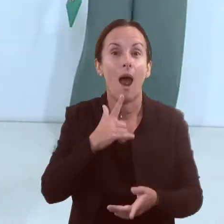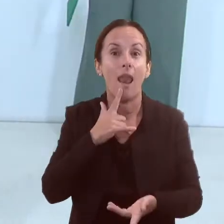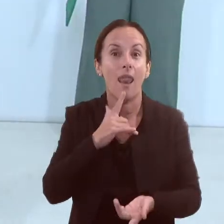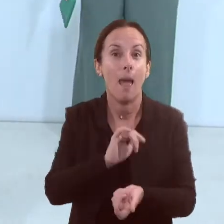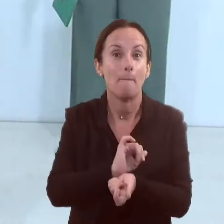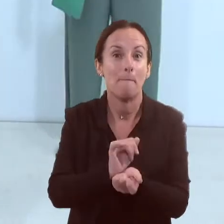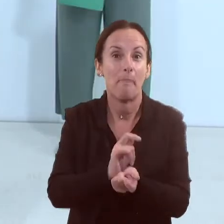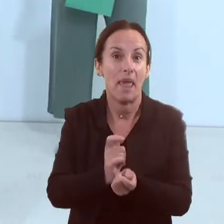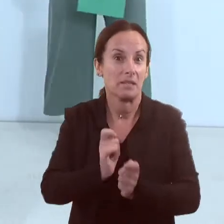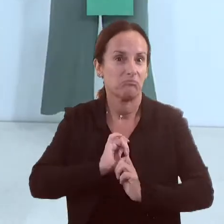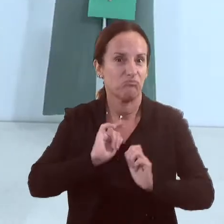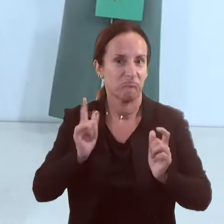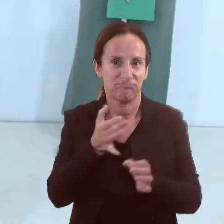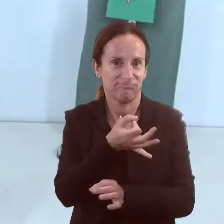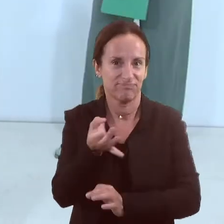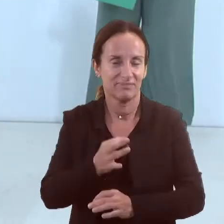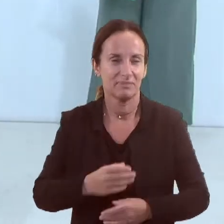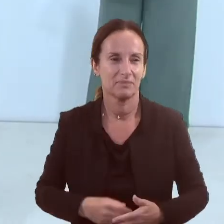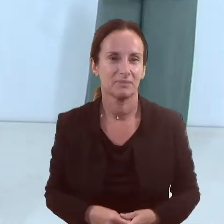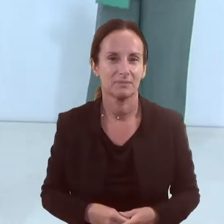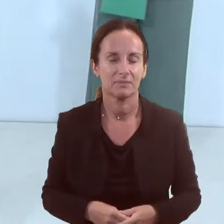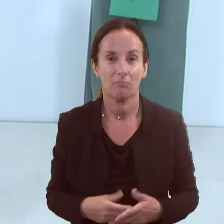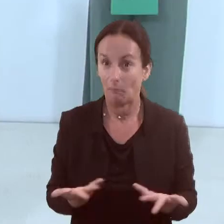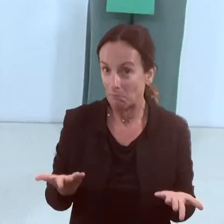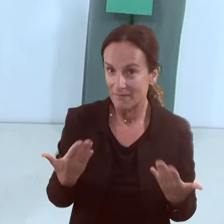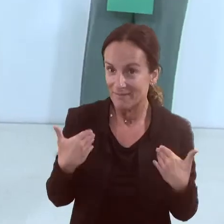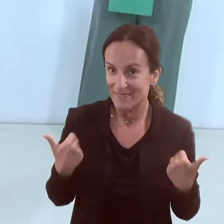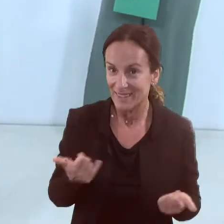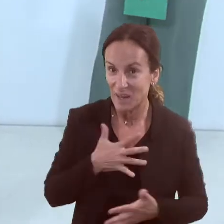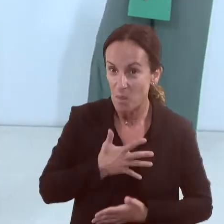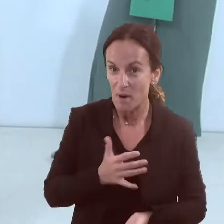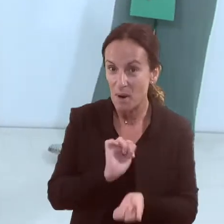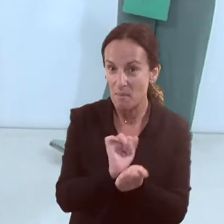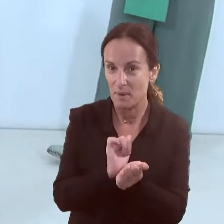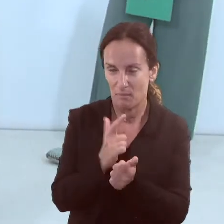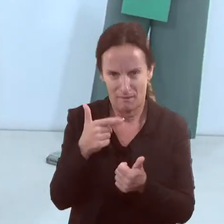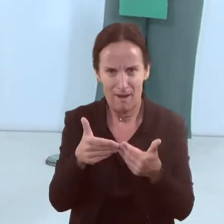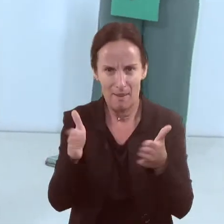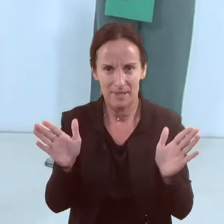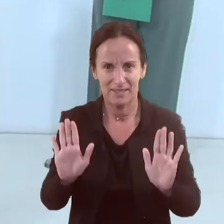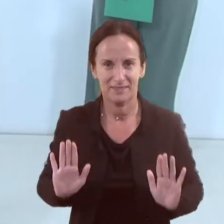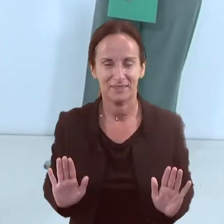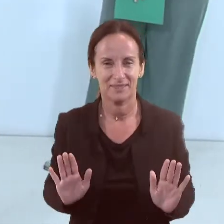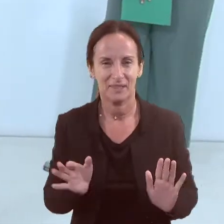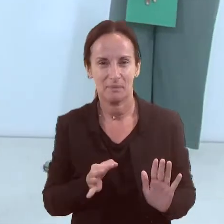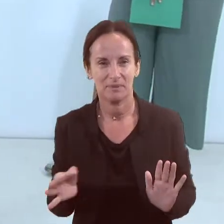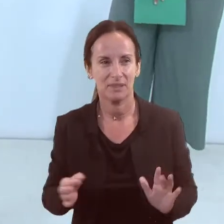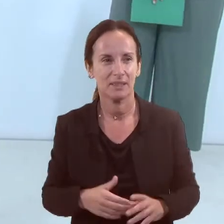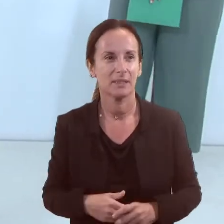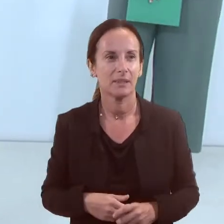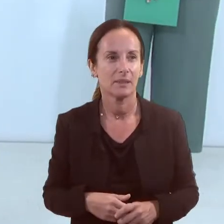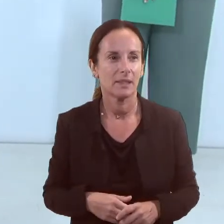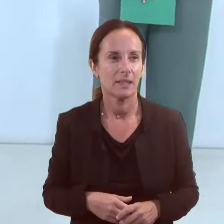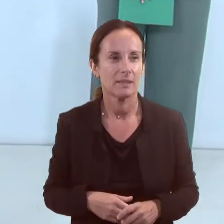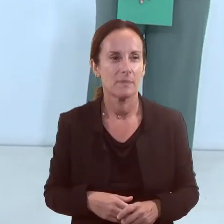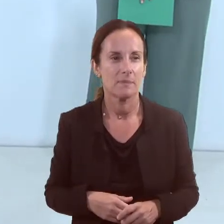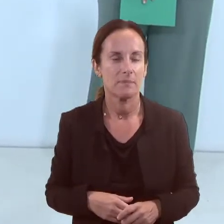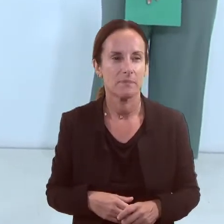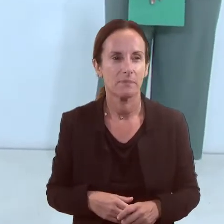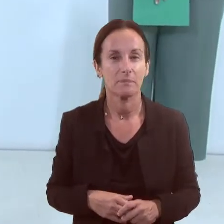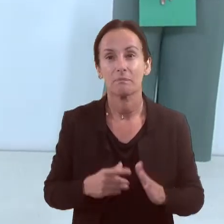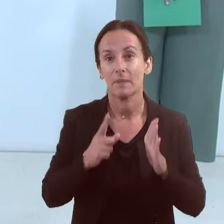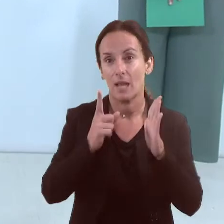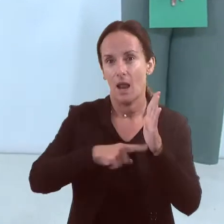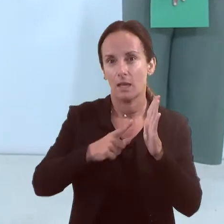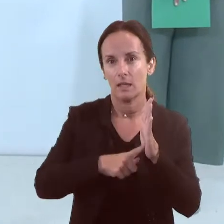no. Nosotros si las quieren prestar, estamos abiertos, sí, perfectamente. Los alquileres